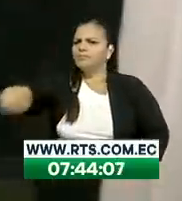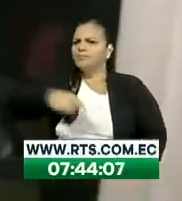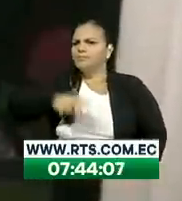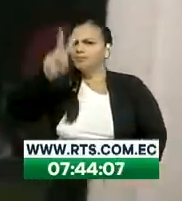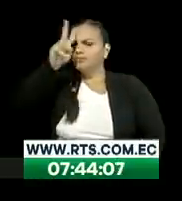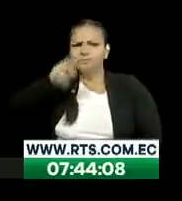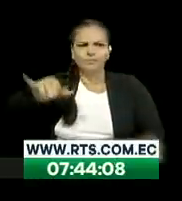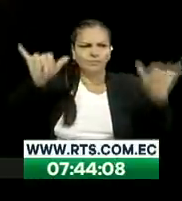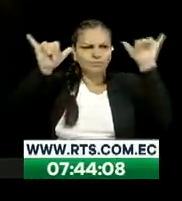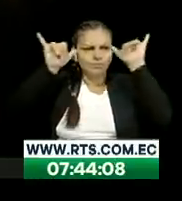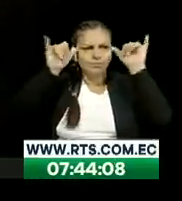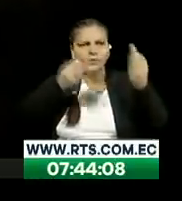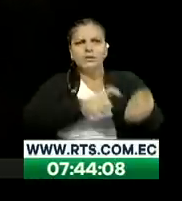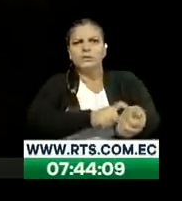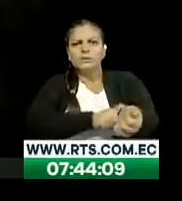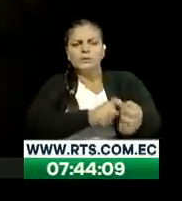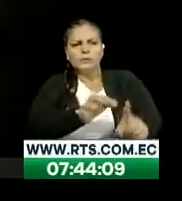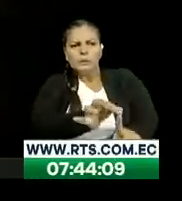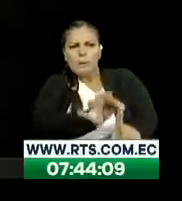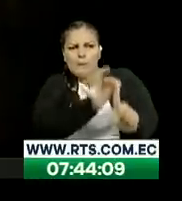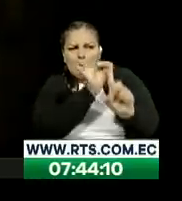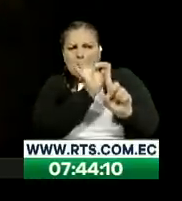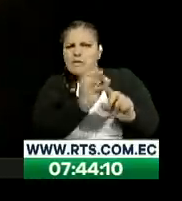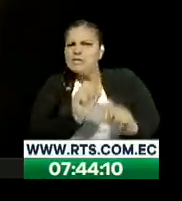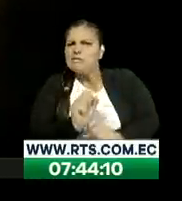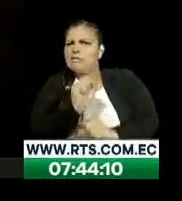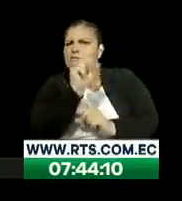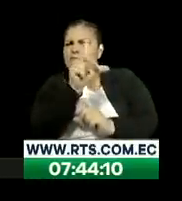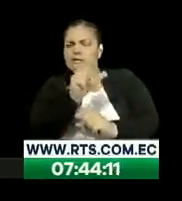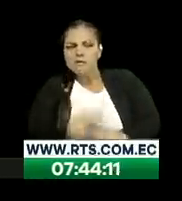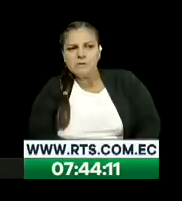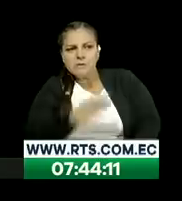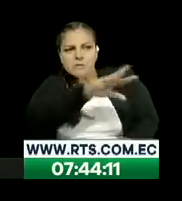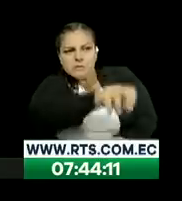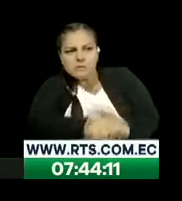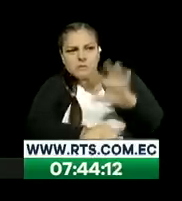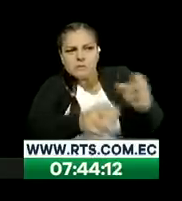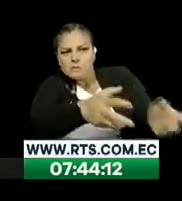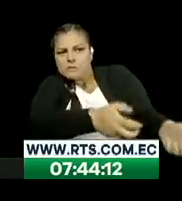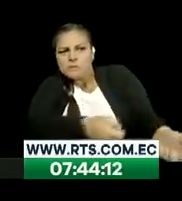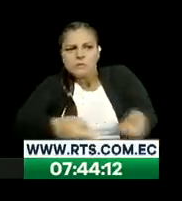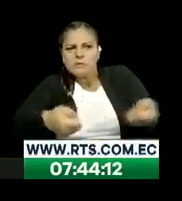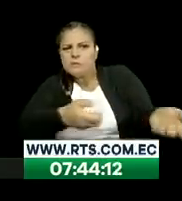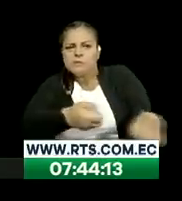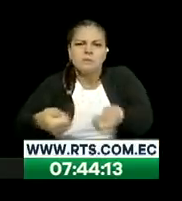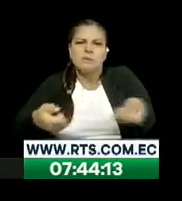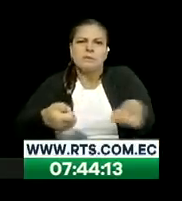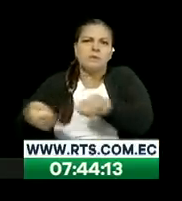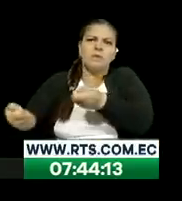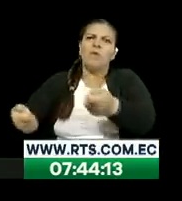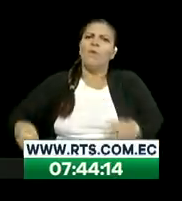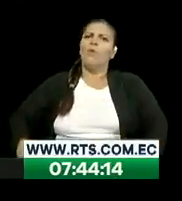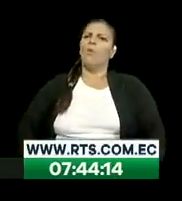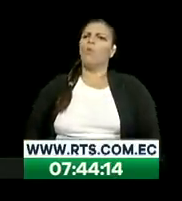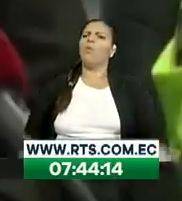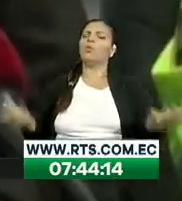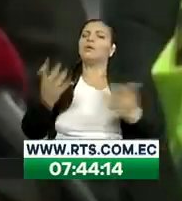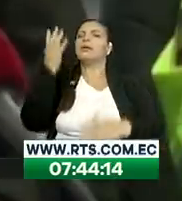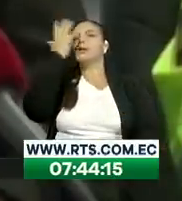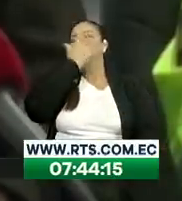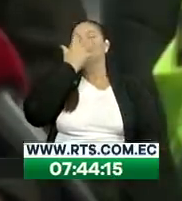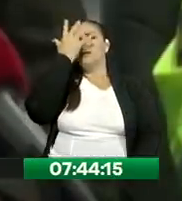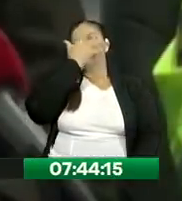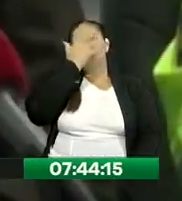el mercado. Se movían por sectores como Palestina, Río Verde, Rocafuerte, Montalvo, Viche, visitando en la noche fincas ajenas.